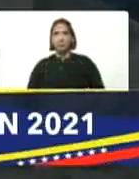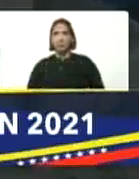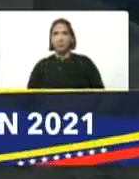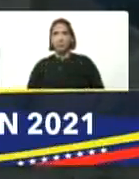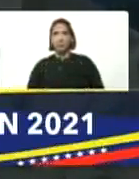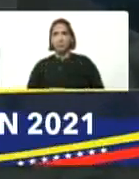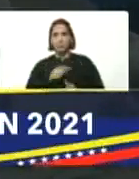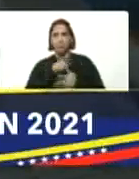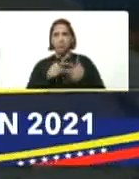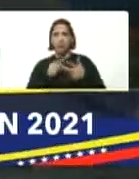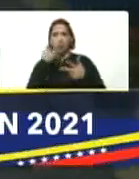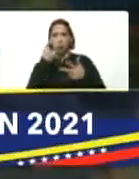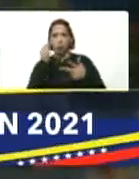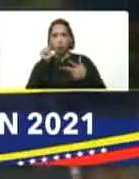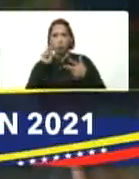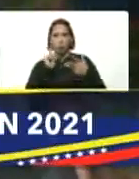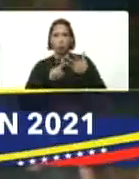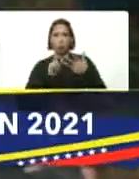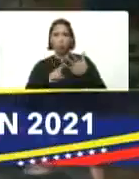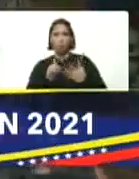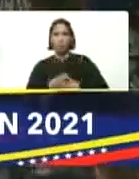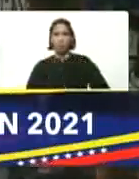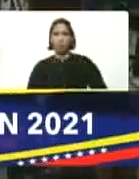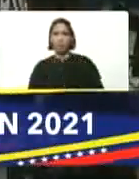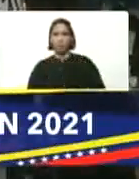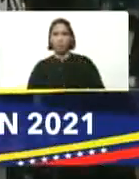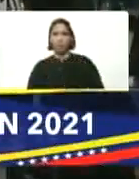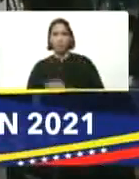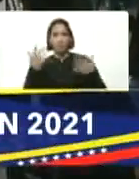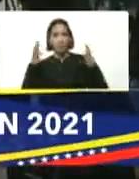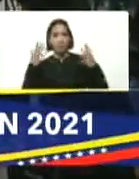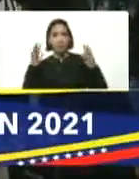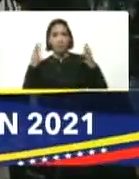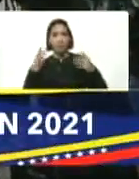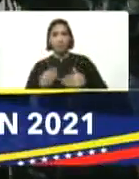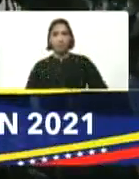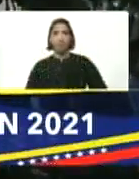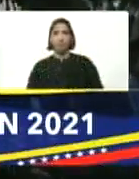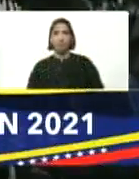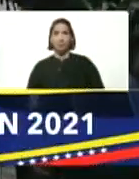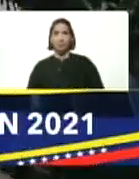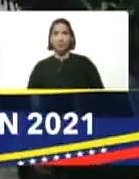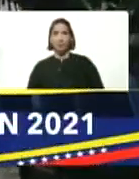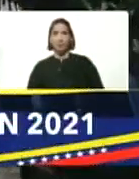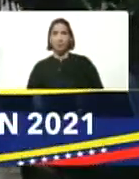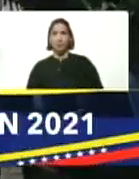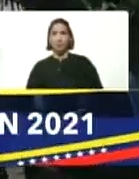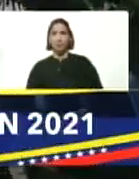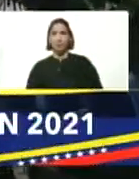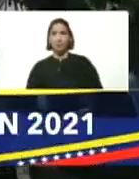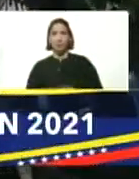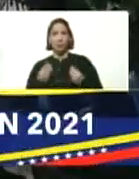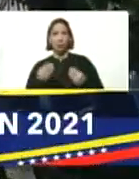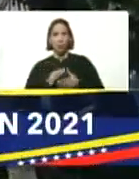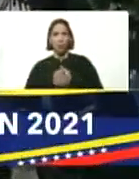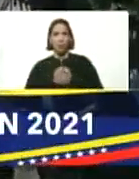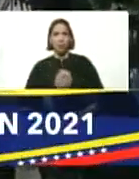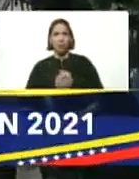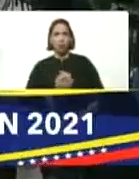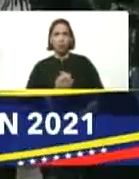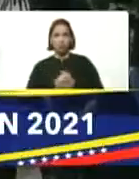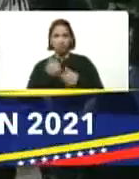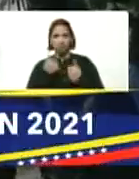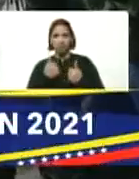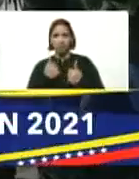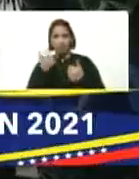puntuación. Muchas gracias, presidente. Aplauso, Ignacio. ¿Cómo está nuestro amigo Miguelón? Bien.